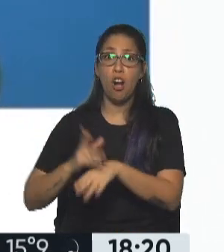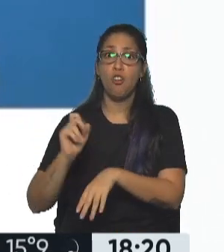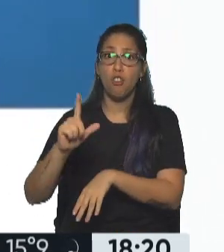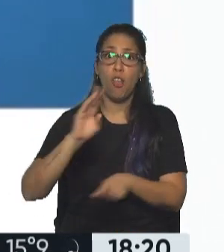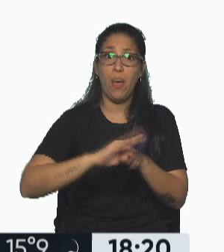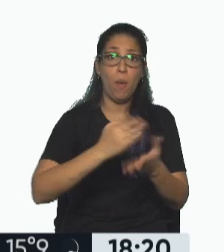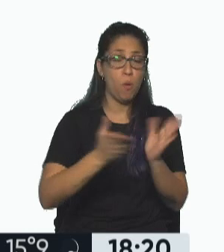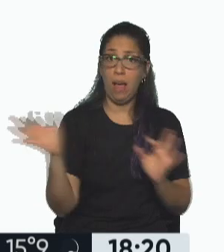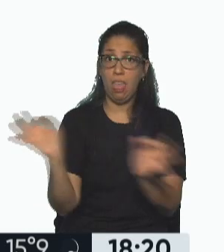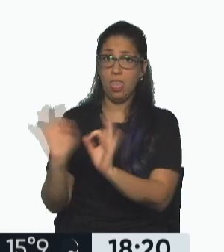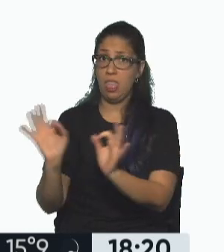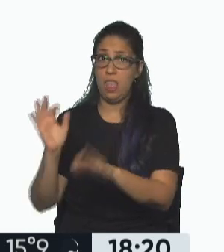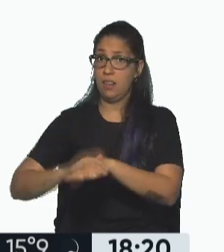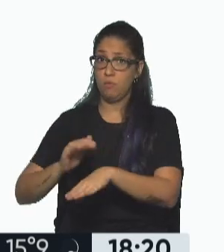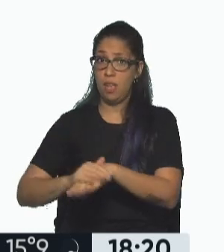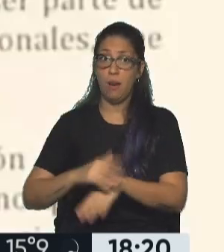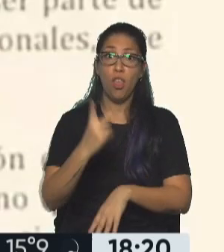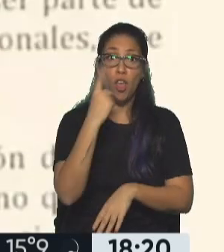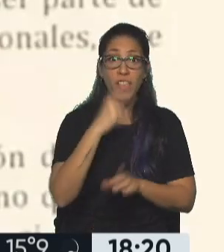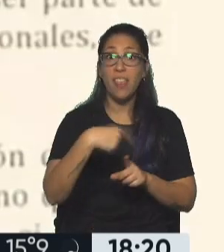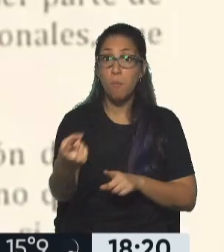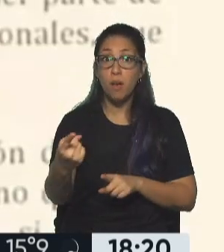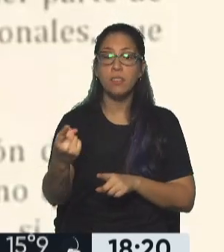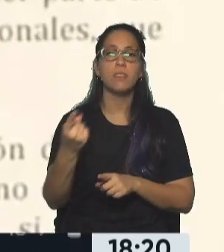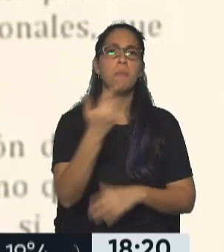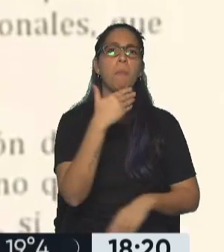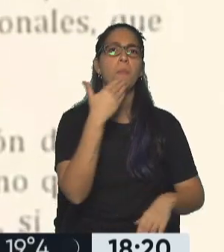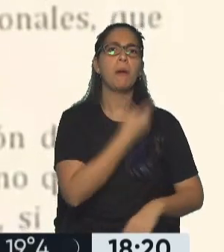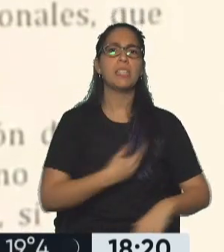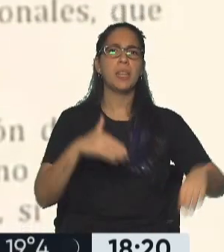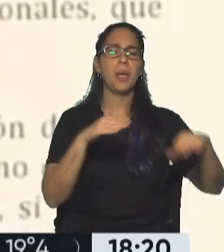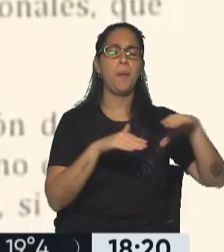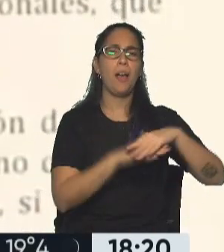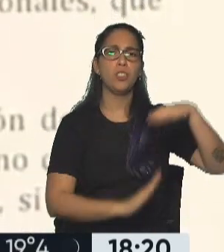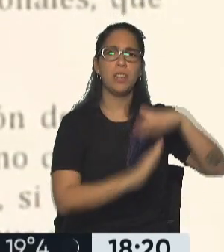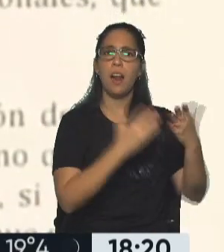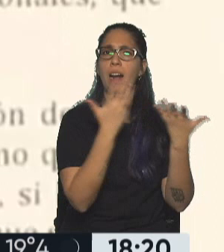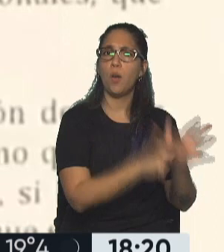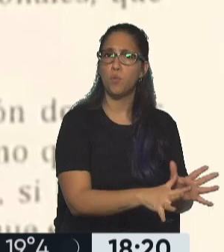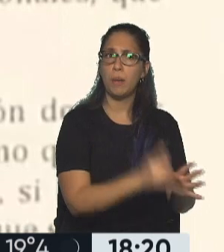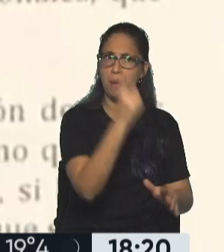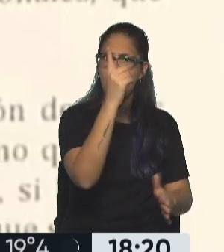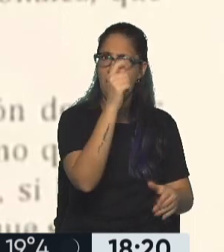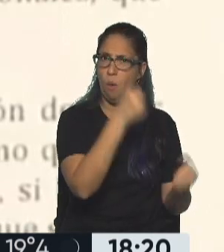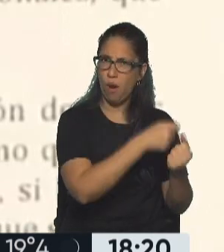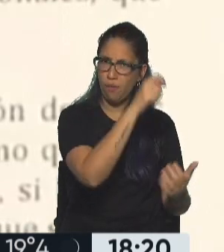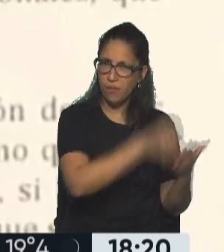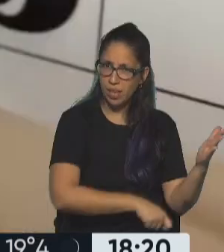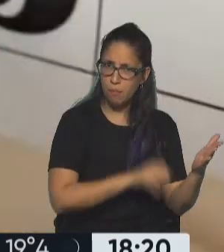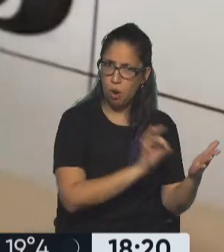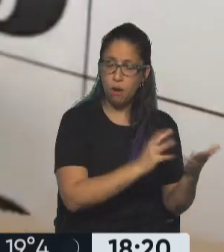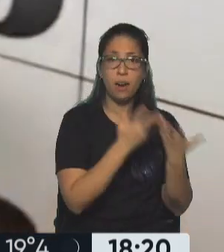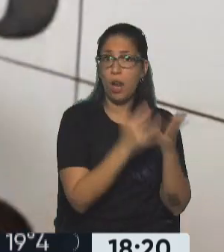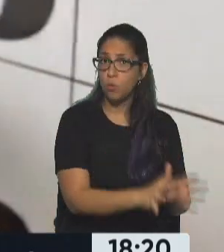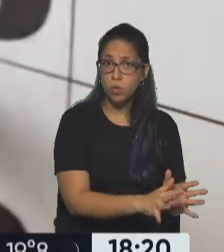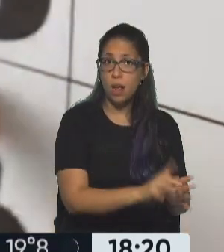de deuda pública. 2 días después de la firma, renuncia el presidente del Banco Central, quien había firmado el primer acuerdo.